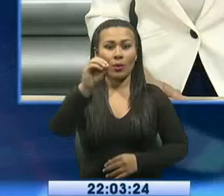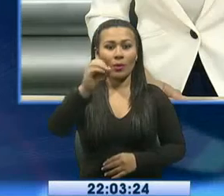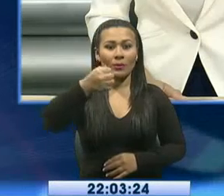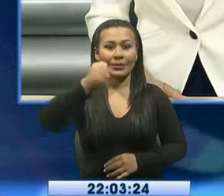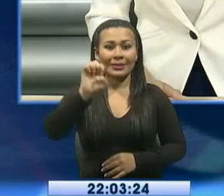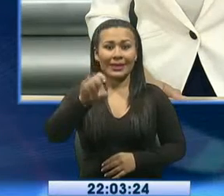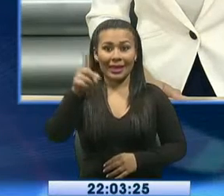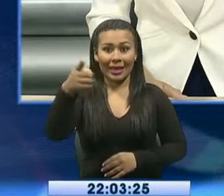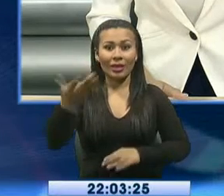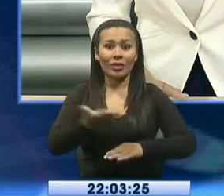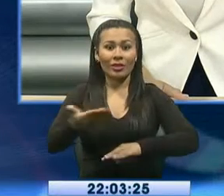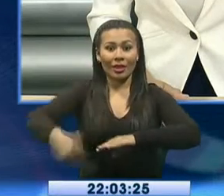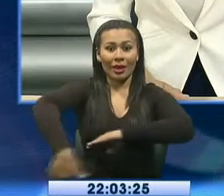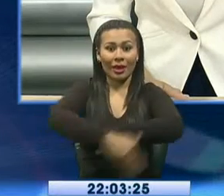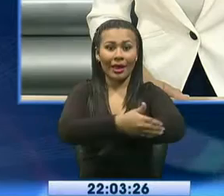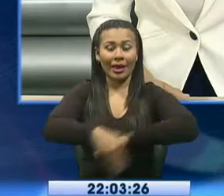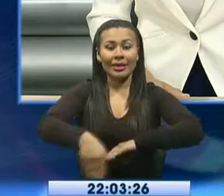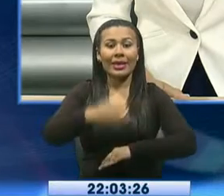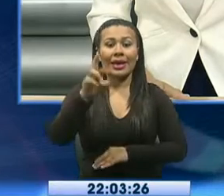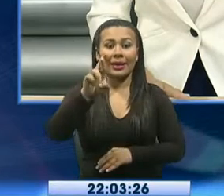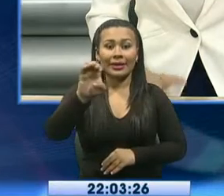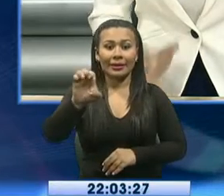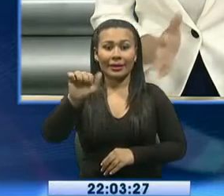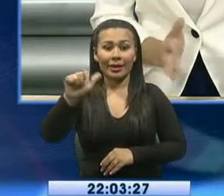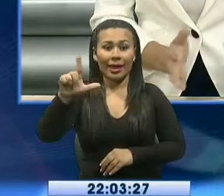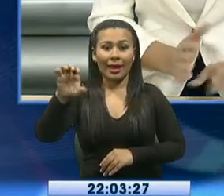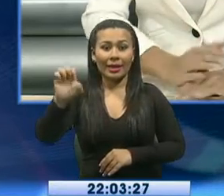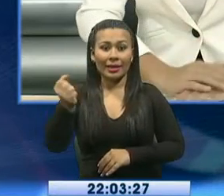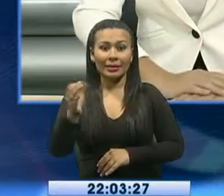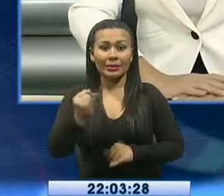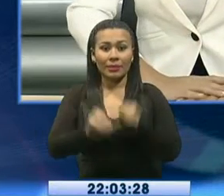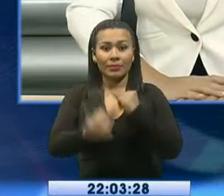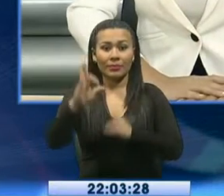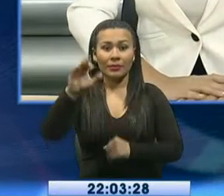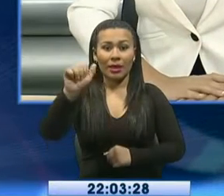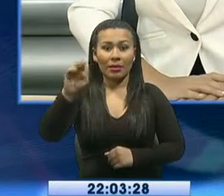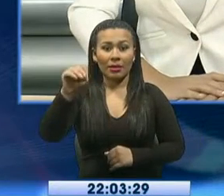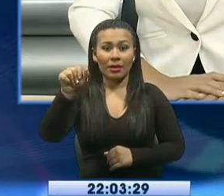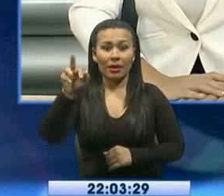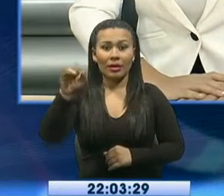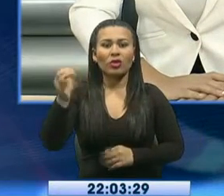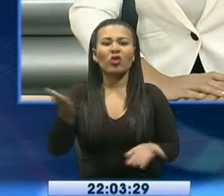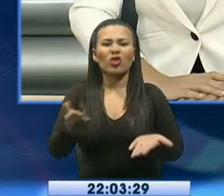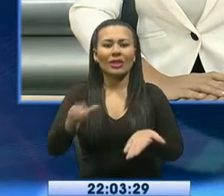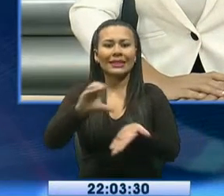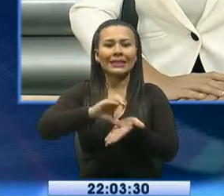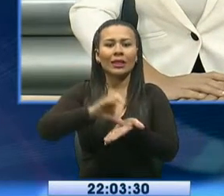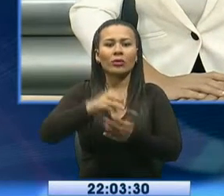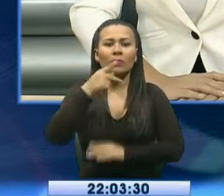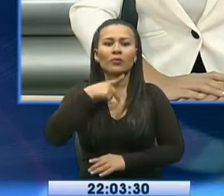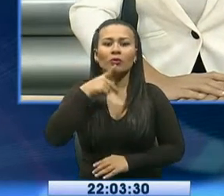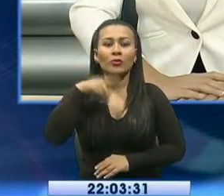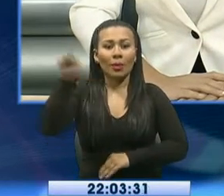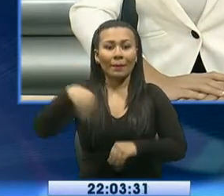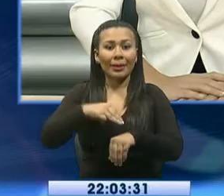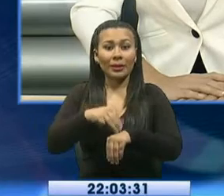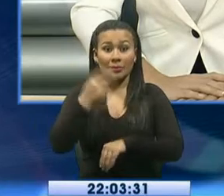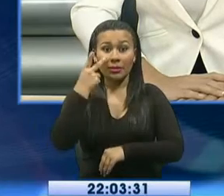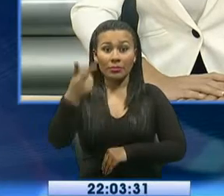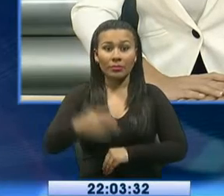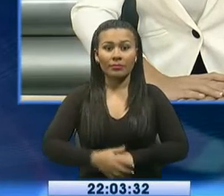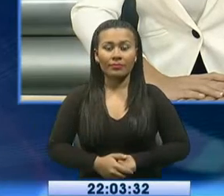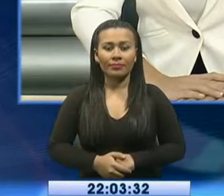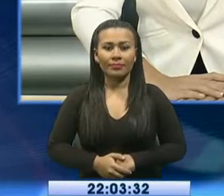calles Ramos Duarte y Reales Tamarindos, en el centro de la ciudad de Puerto Viejo, provincia de Manabí. Buenas noches,